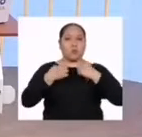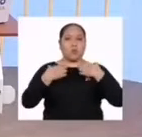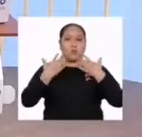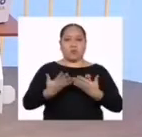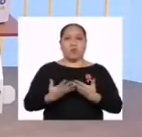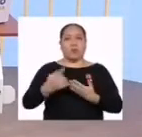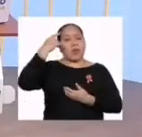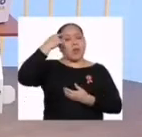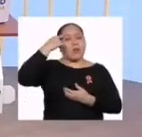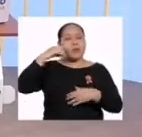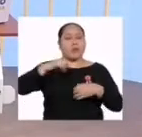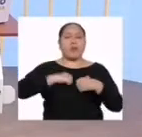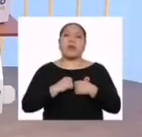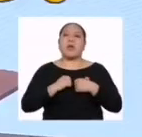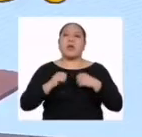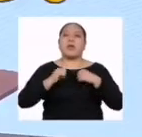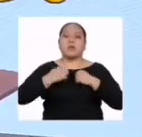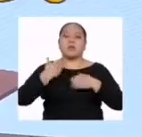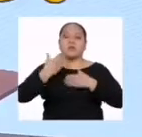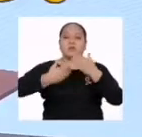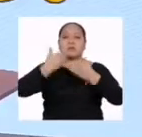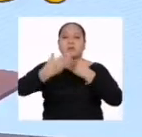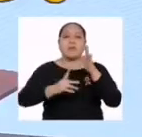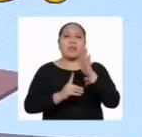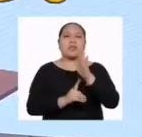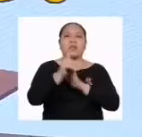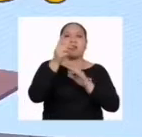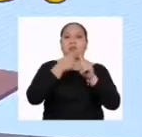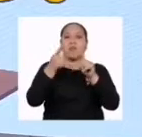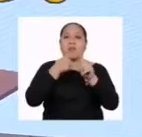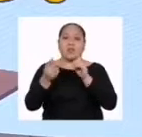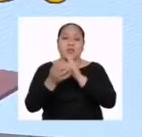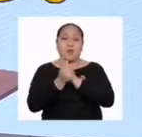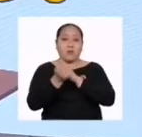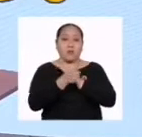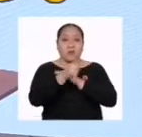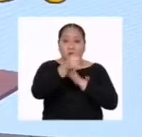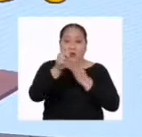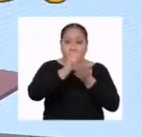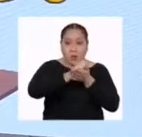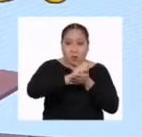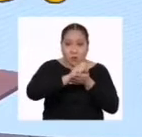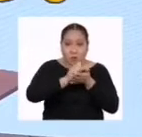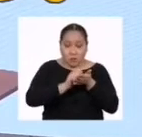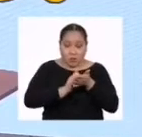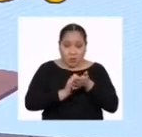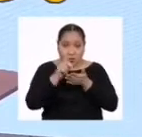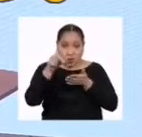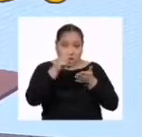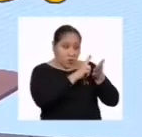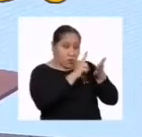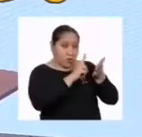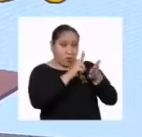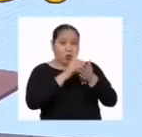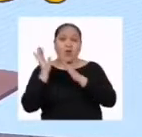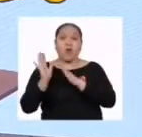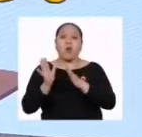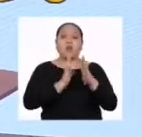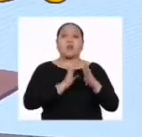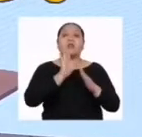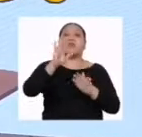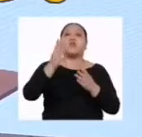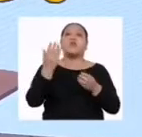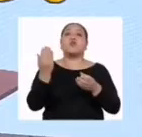para el desarrollo de diversas habilidades. Por eso les pido hacer anotaciones de lo leído y organizar ello adecuadamente